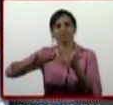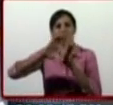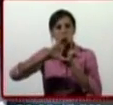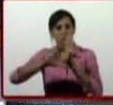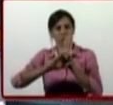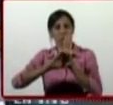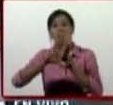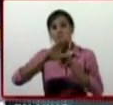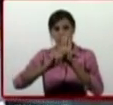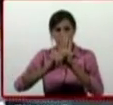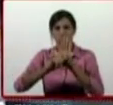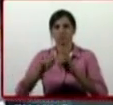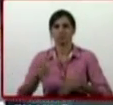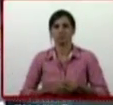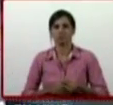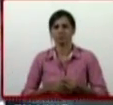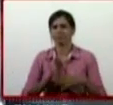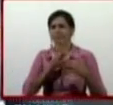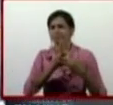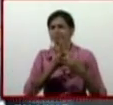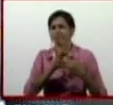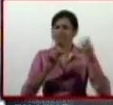revolucionario, hermano de nuestro comandante Chávez,